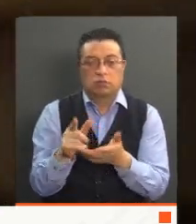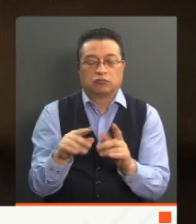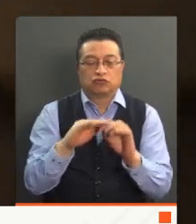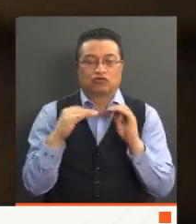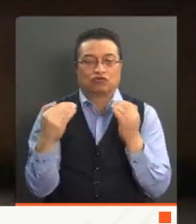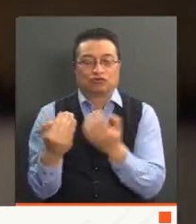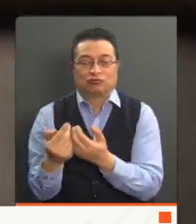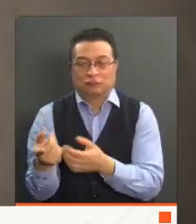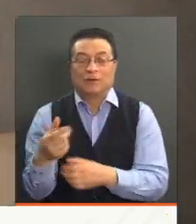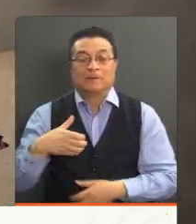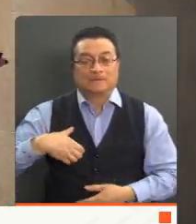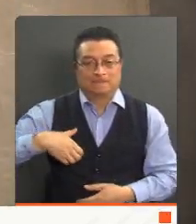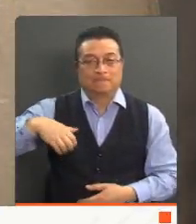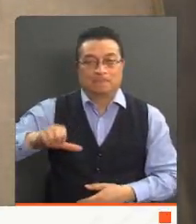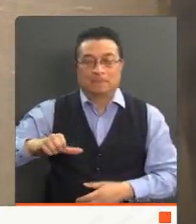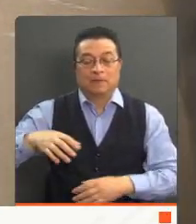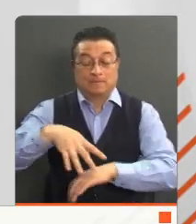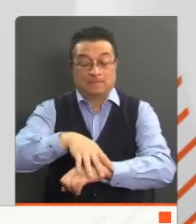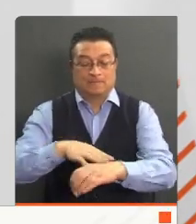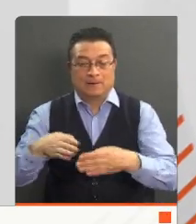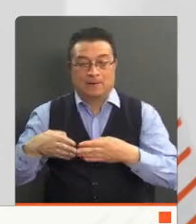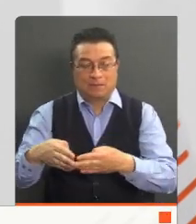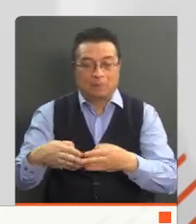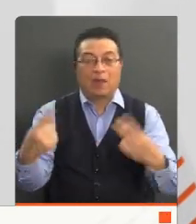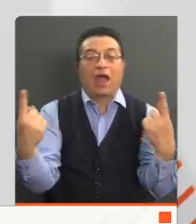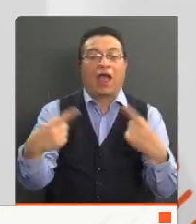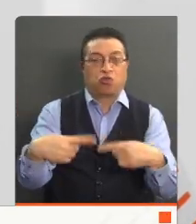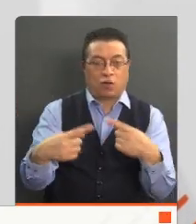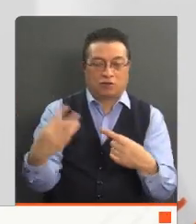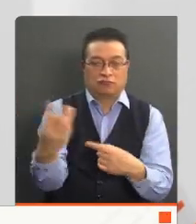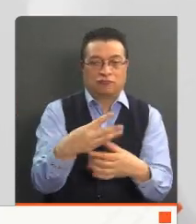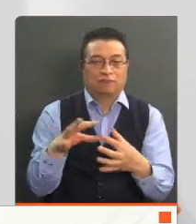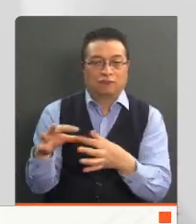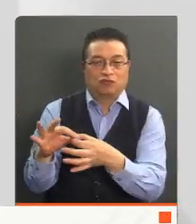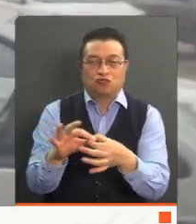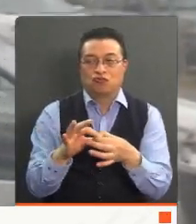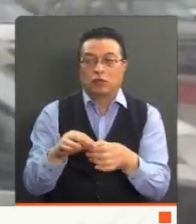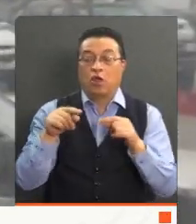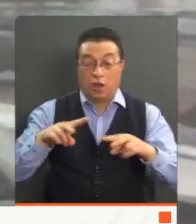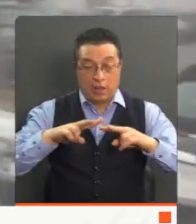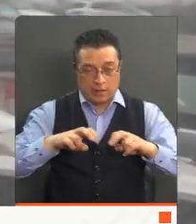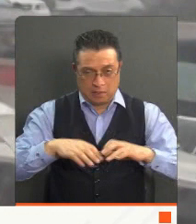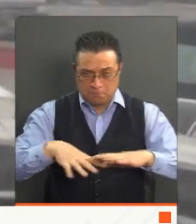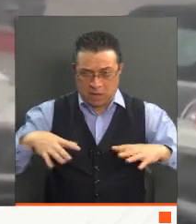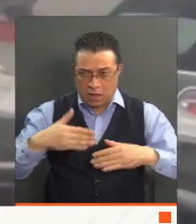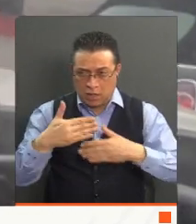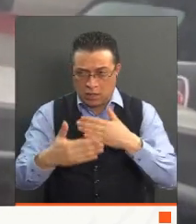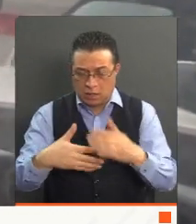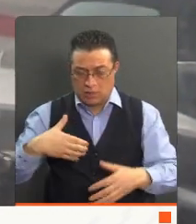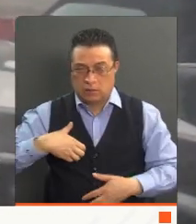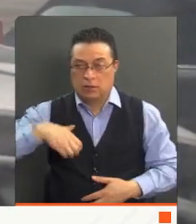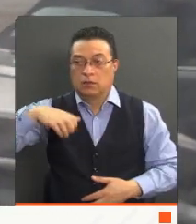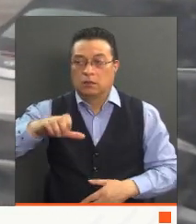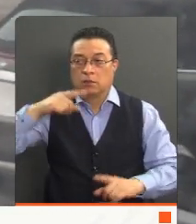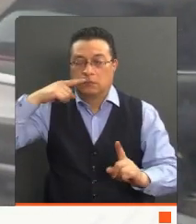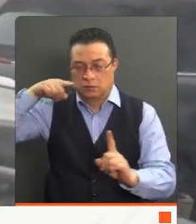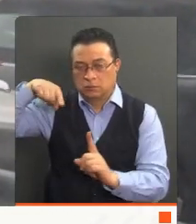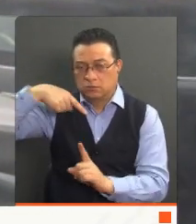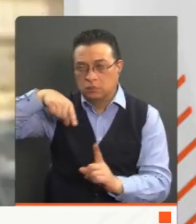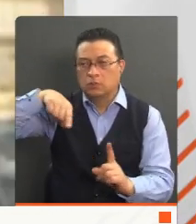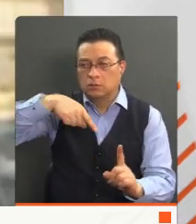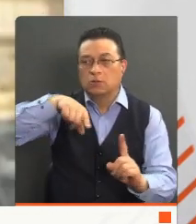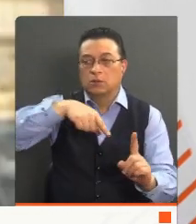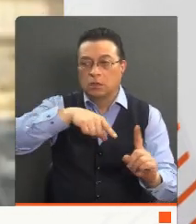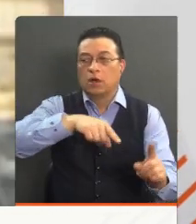por la policía la armada que aduanas ahora con una investigación más avanzada e hizo un seguimiento al nuevo